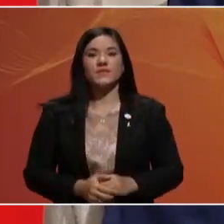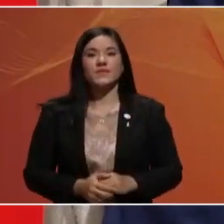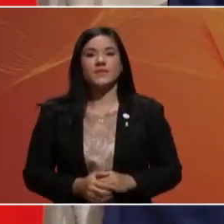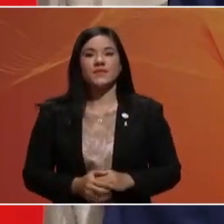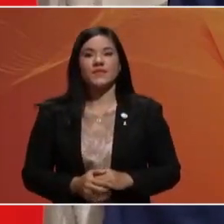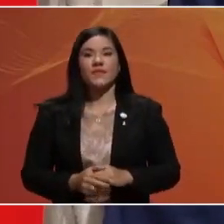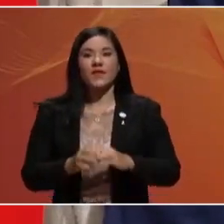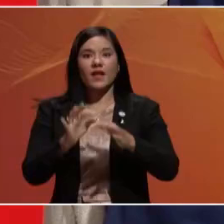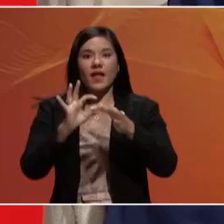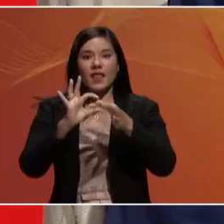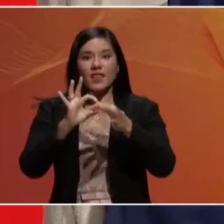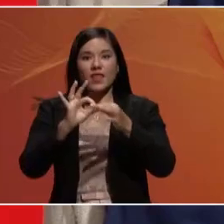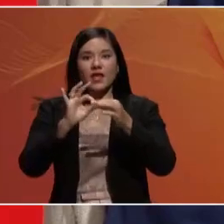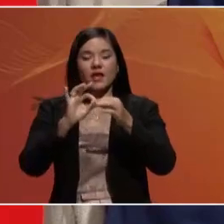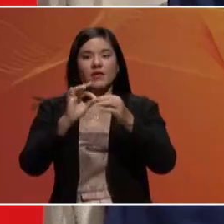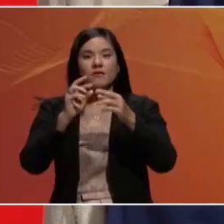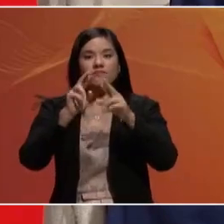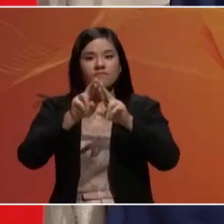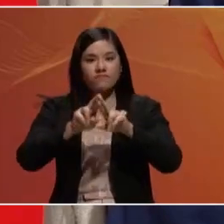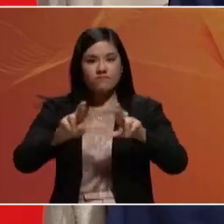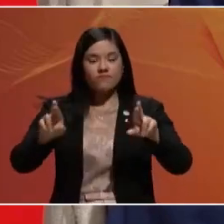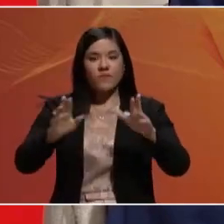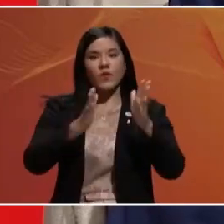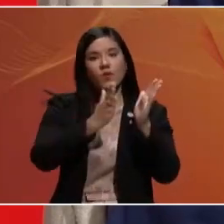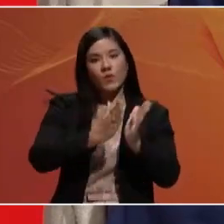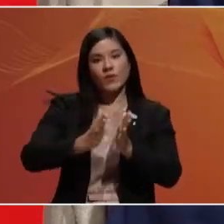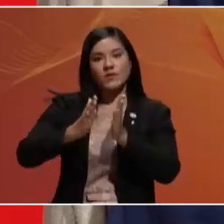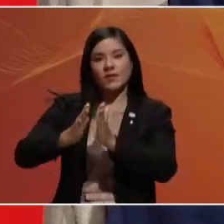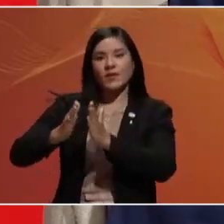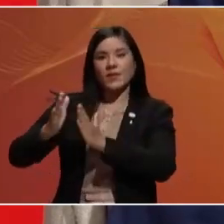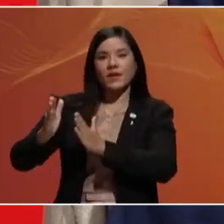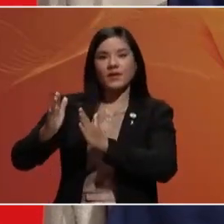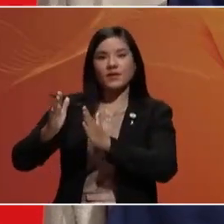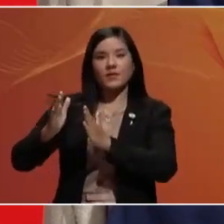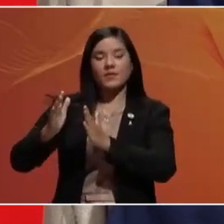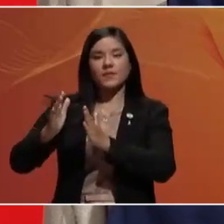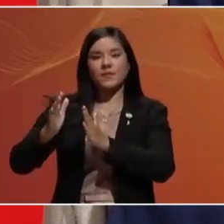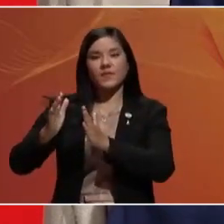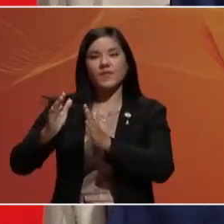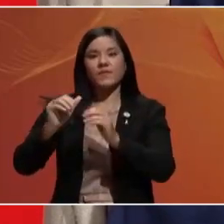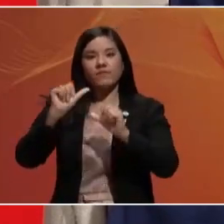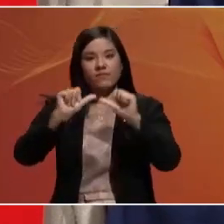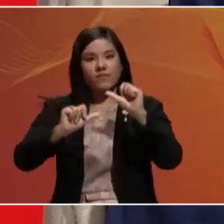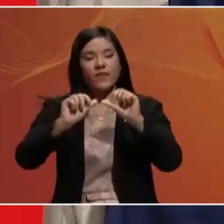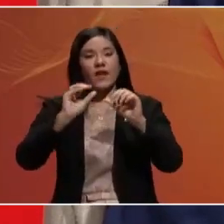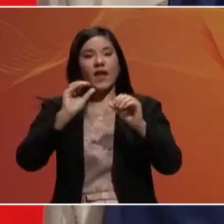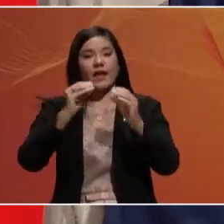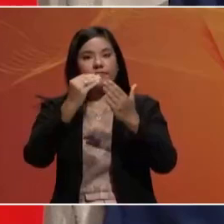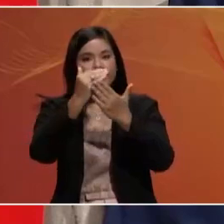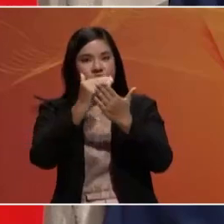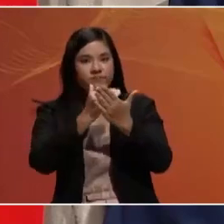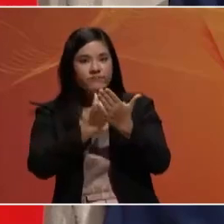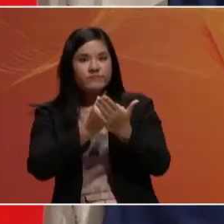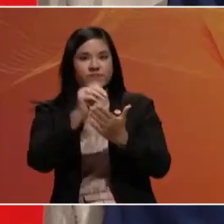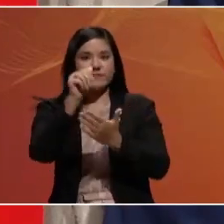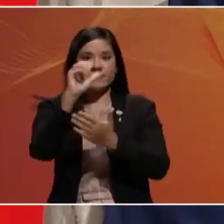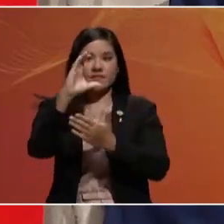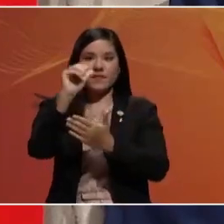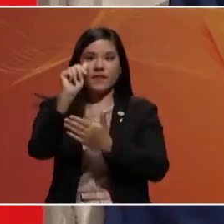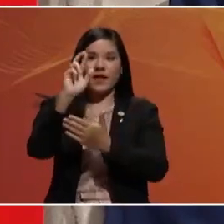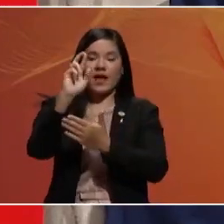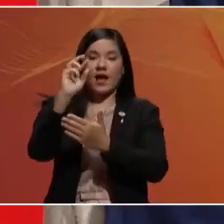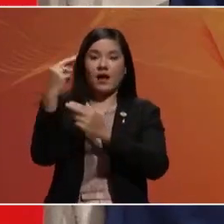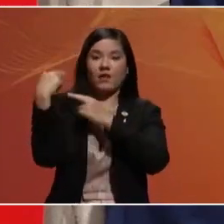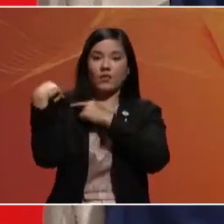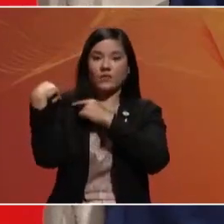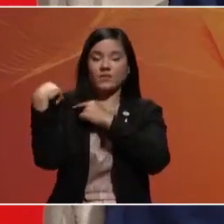la racionalización de los procedimientos, de las estructuras organizativas y de cargo, y de la motivación